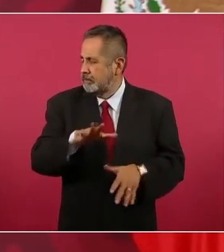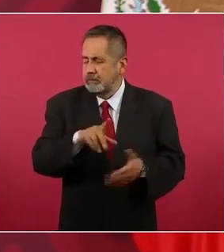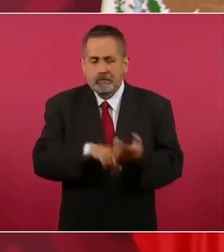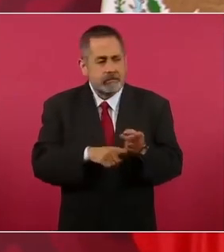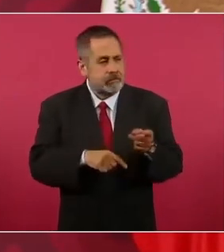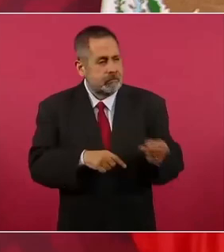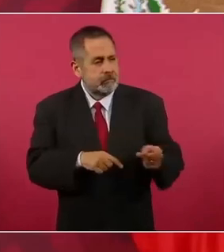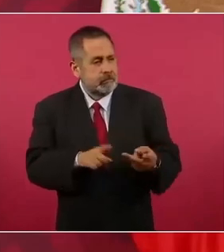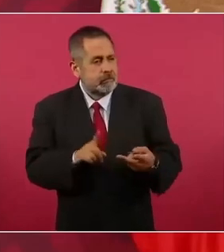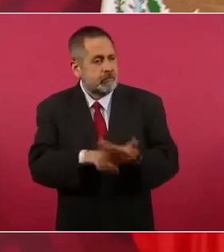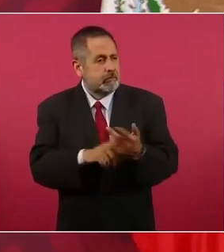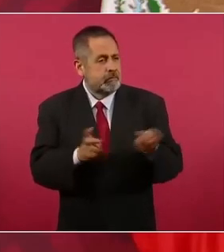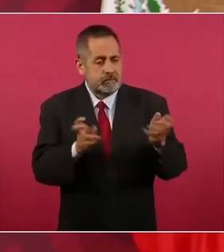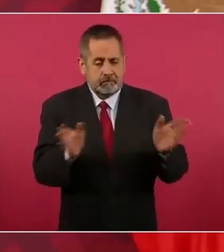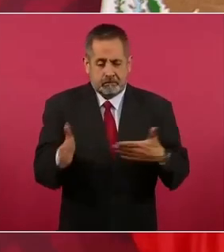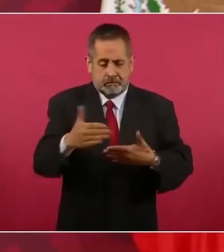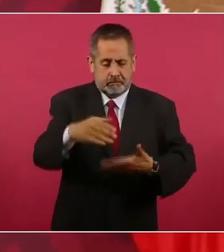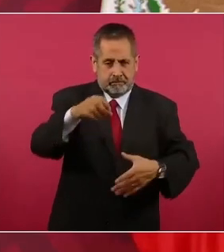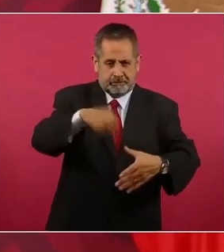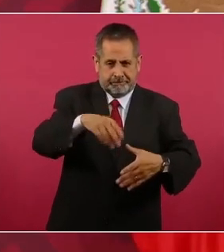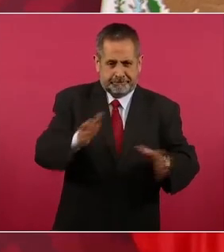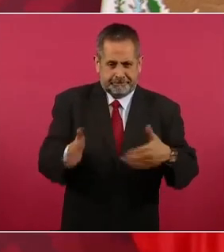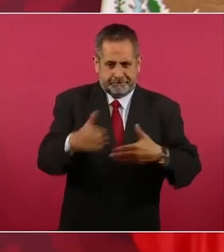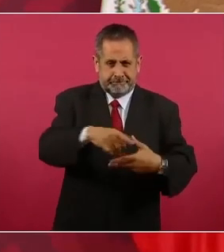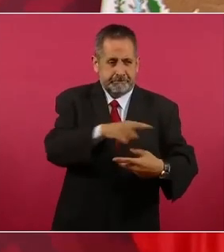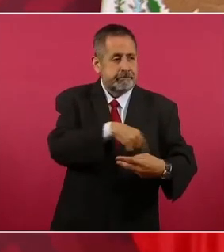que se habían robado las urnas,